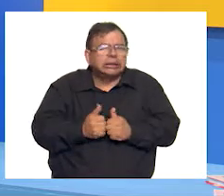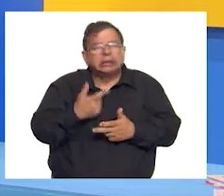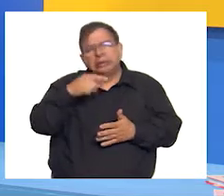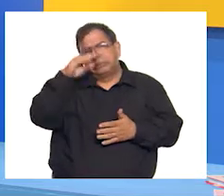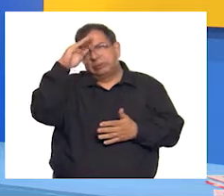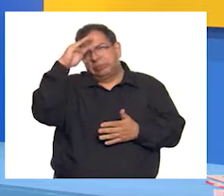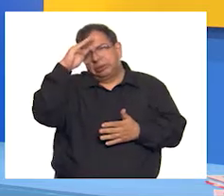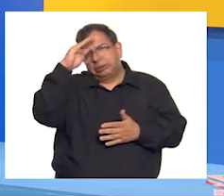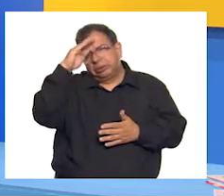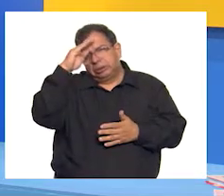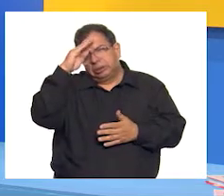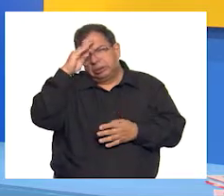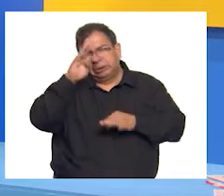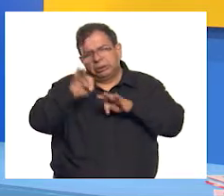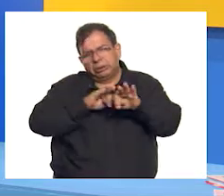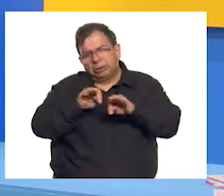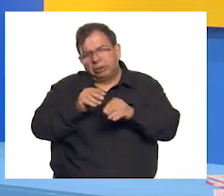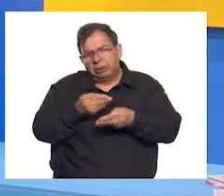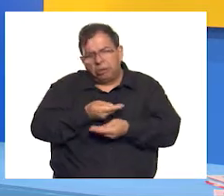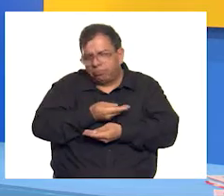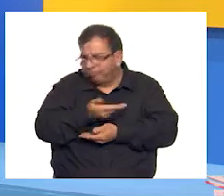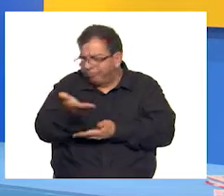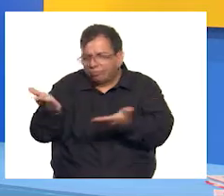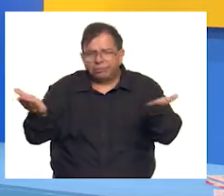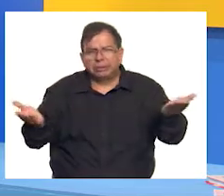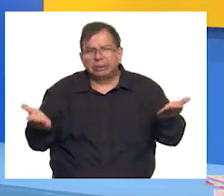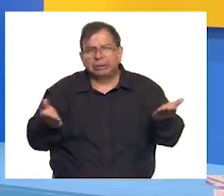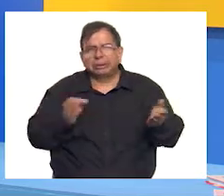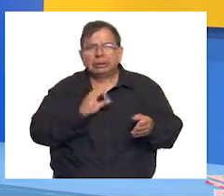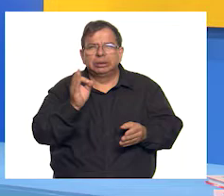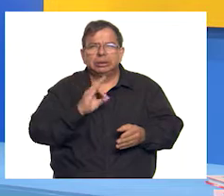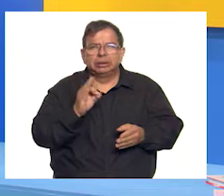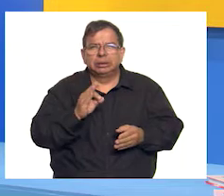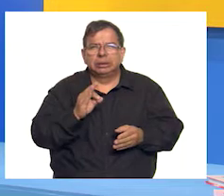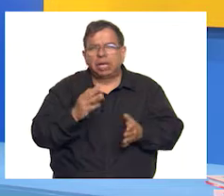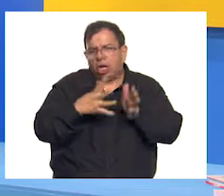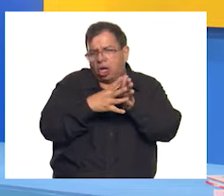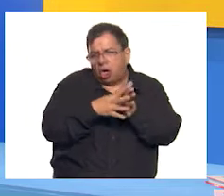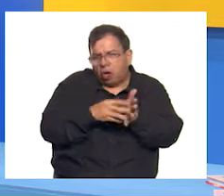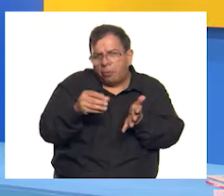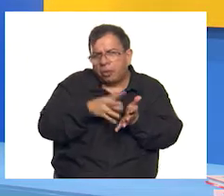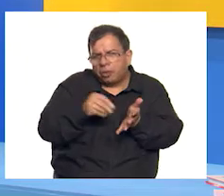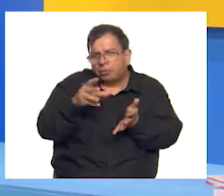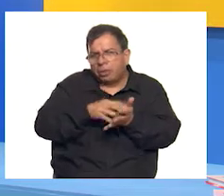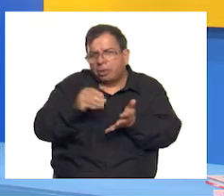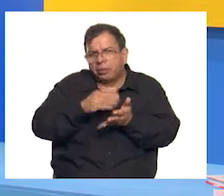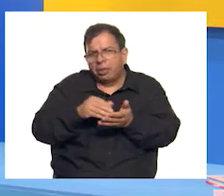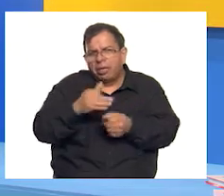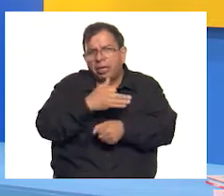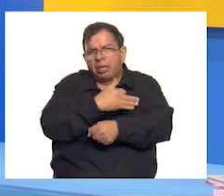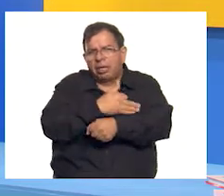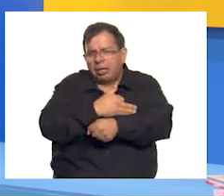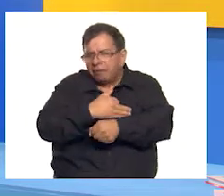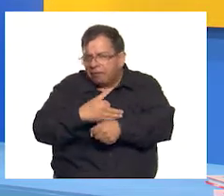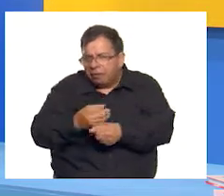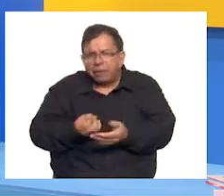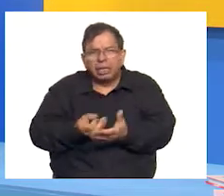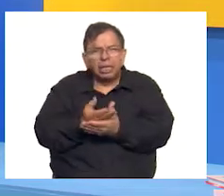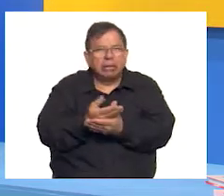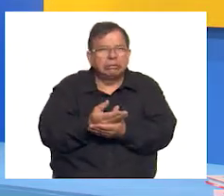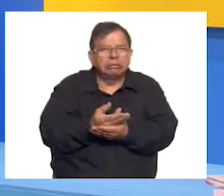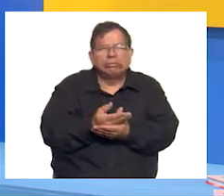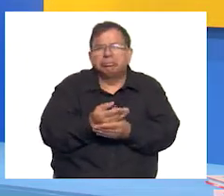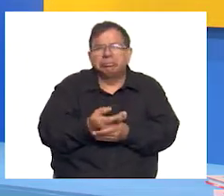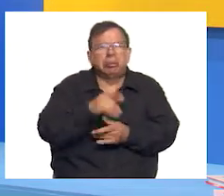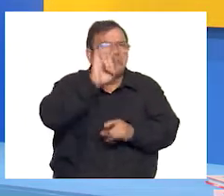ocurre que para compartir su trabajo con otros, pueden realizar varias copias y pedir a sus familiares que salgan y que los